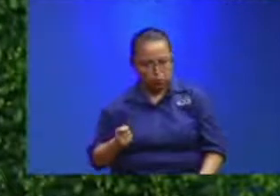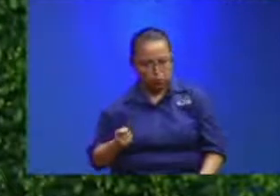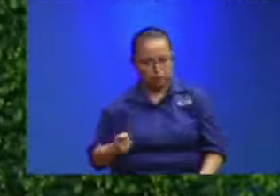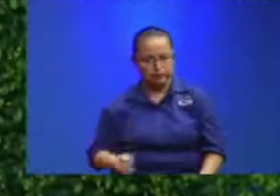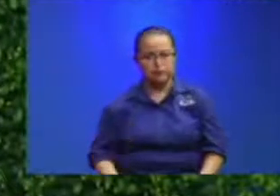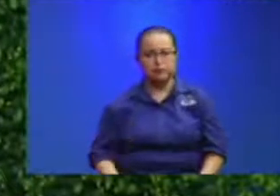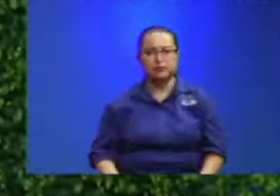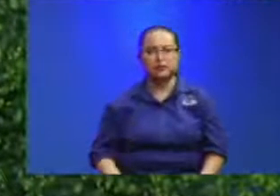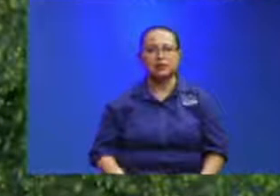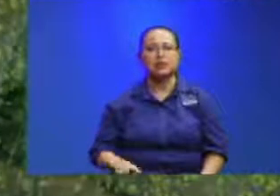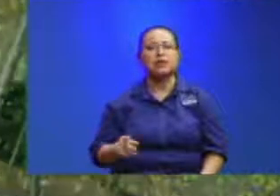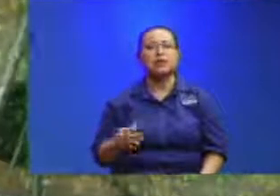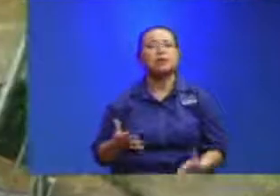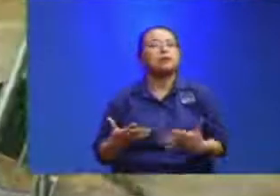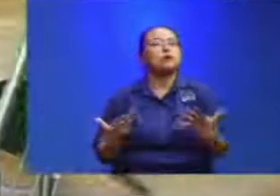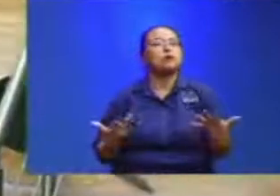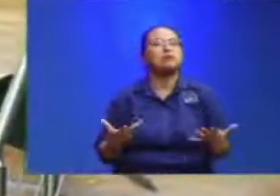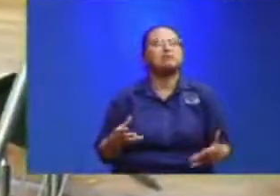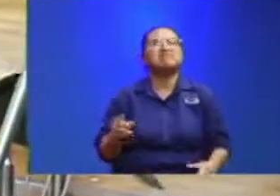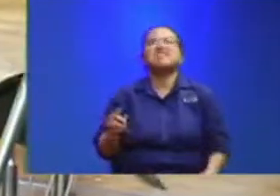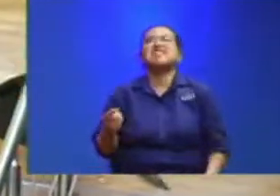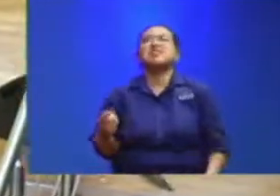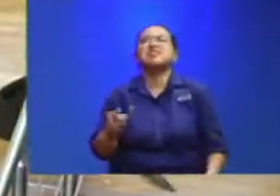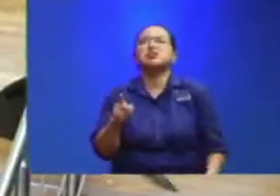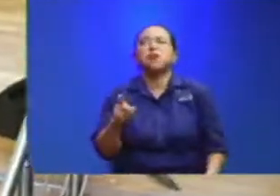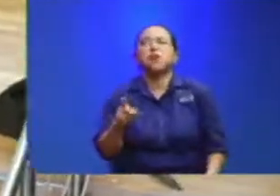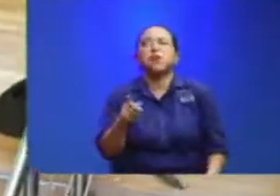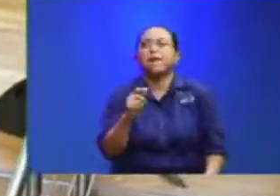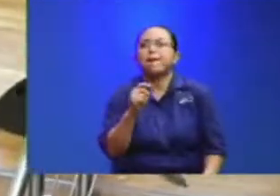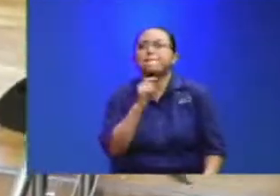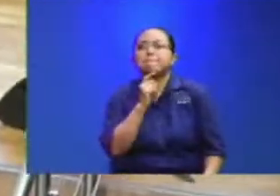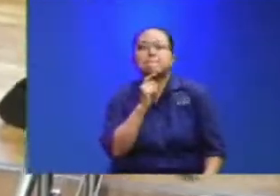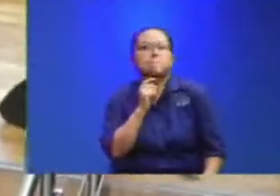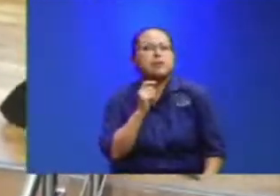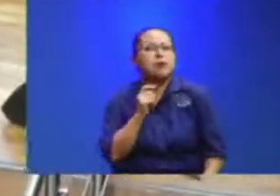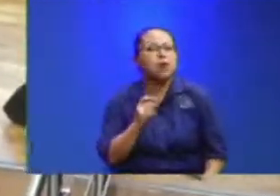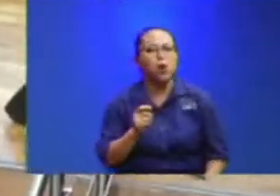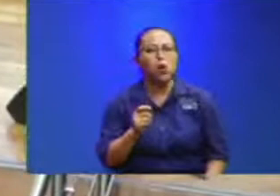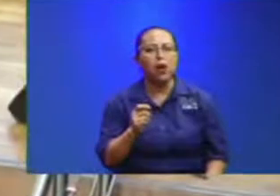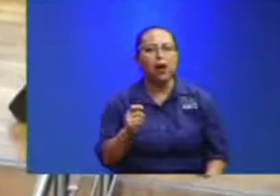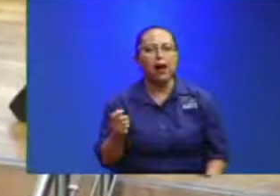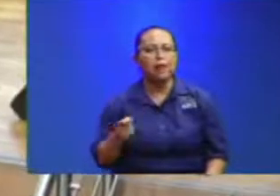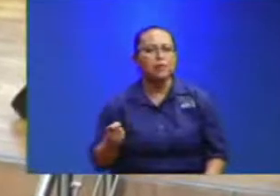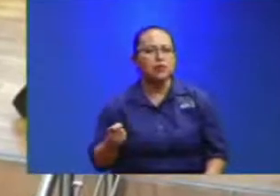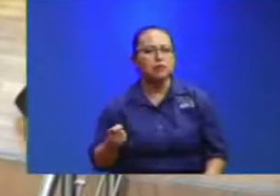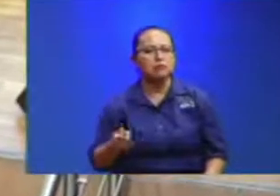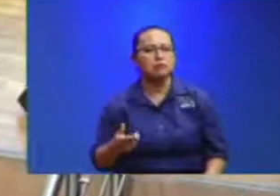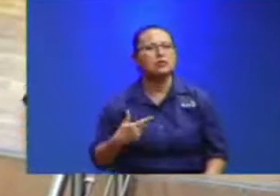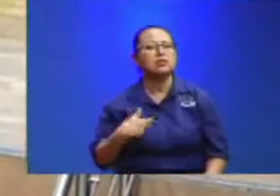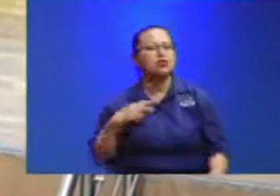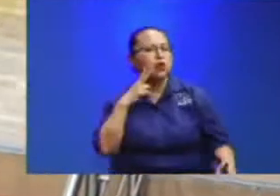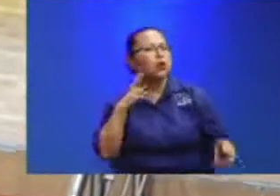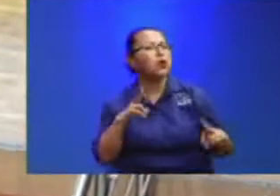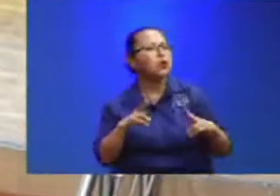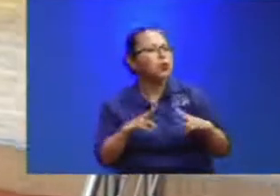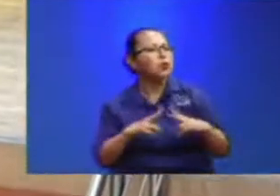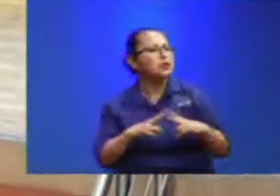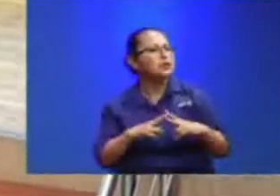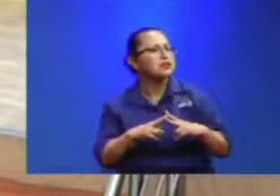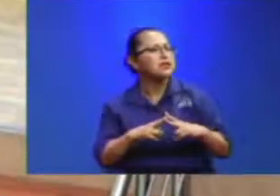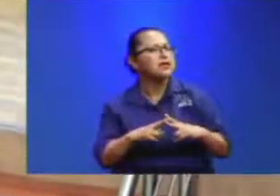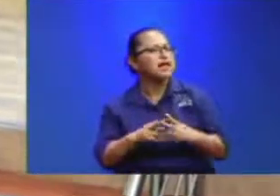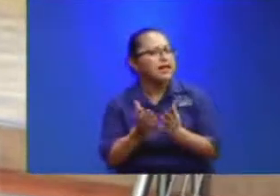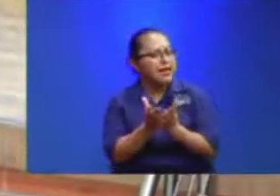pero pregunta te pregunta aquí es tu mejor amigo y fíjese que lo conocía en en párvulos después de uno juntos en la